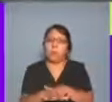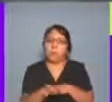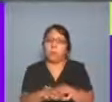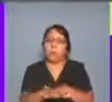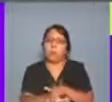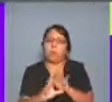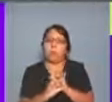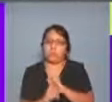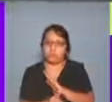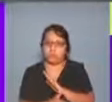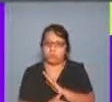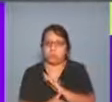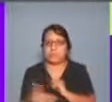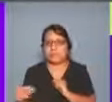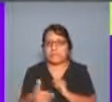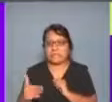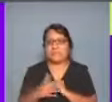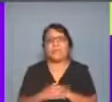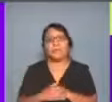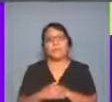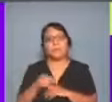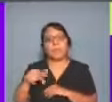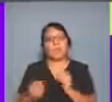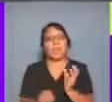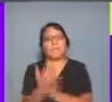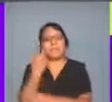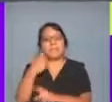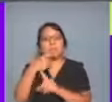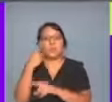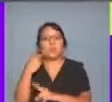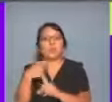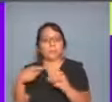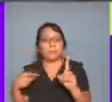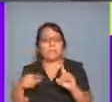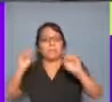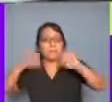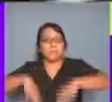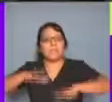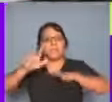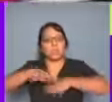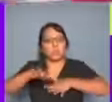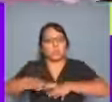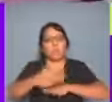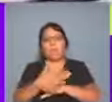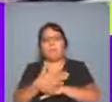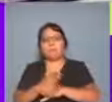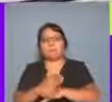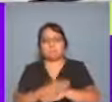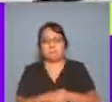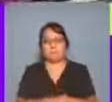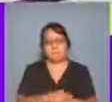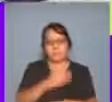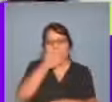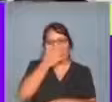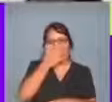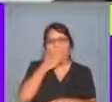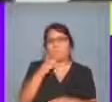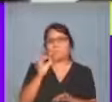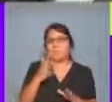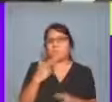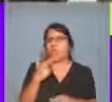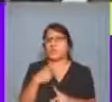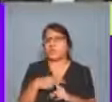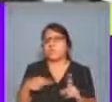rato si bien la manifestación arrancaba a las 99:30 de la mañana pero empezaron un poquito más tarde se estiró y arrancaron cerca de las